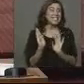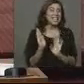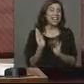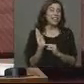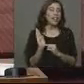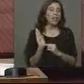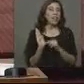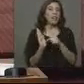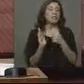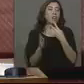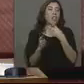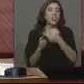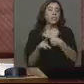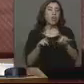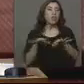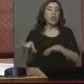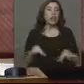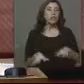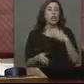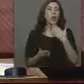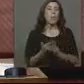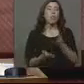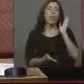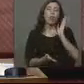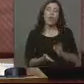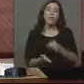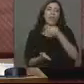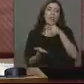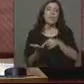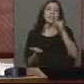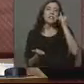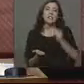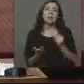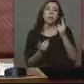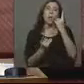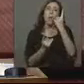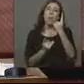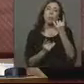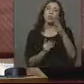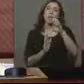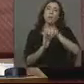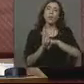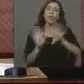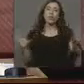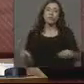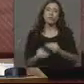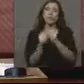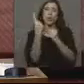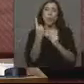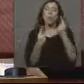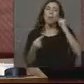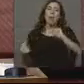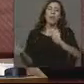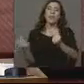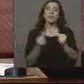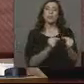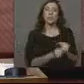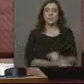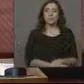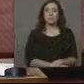va en un carril distinto cuando deo ser siempre a mi juicio un solo proyecto refundido con el que discutimos